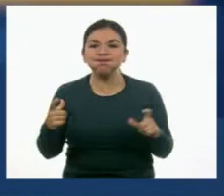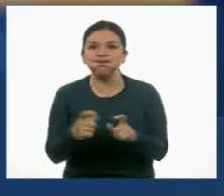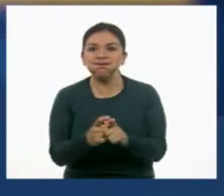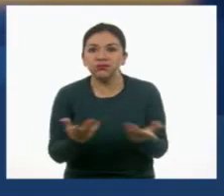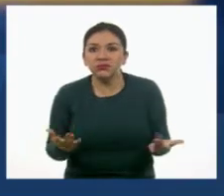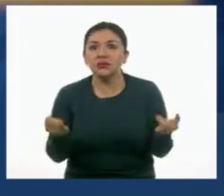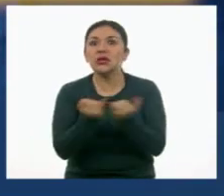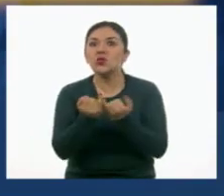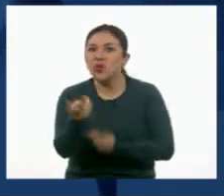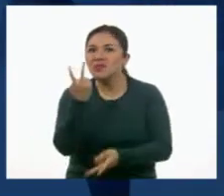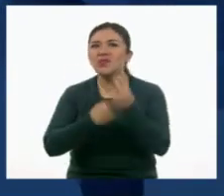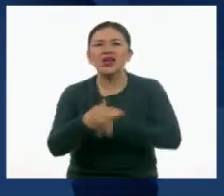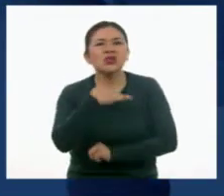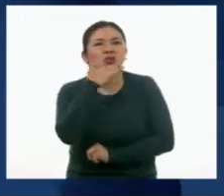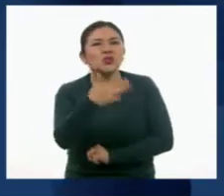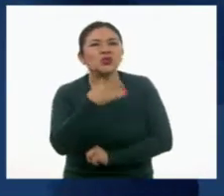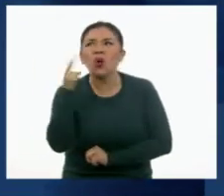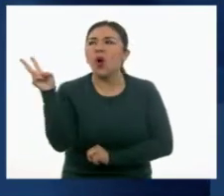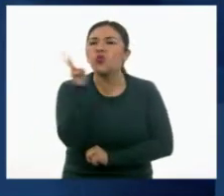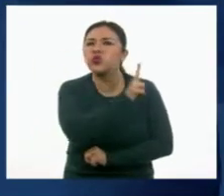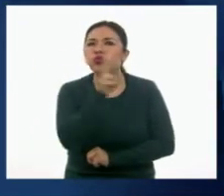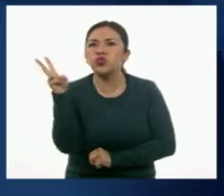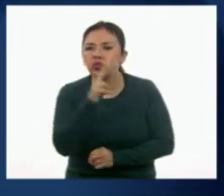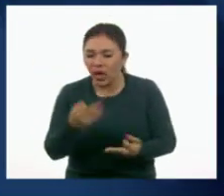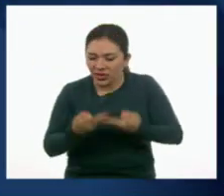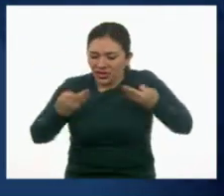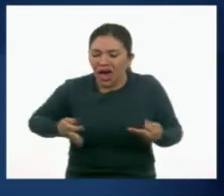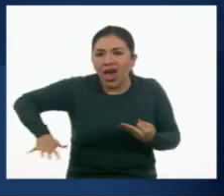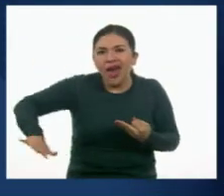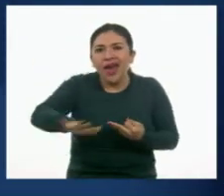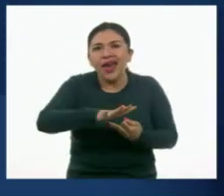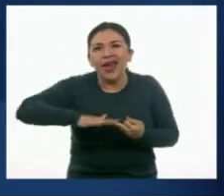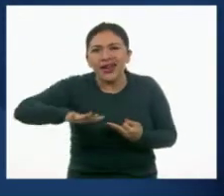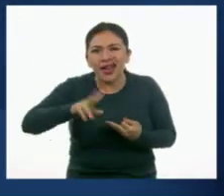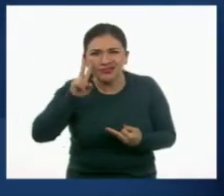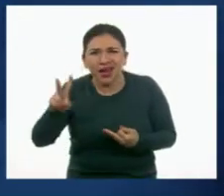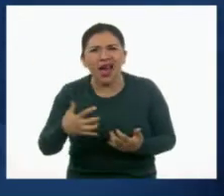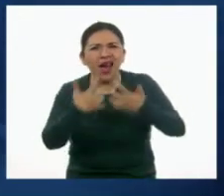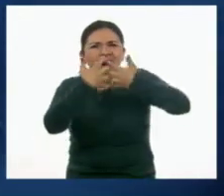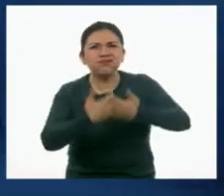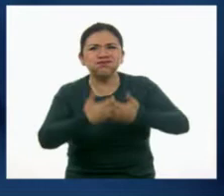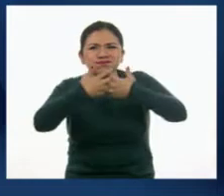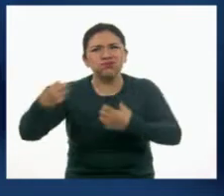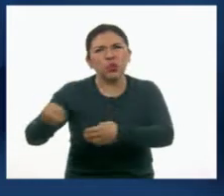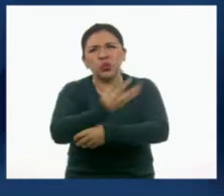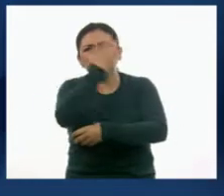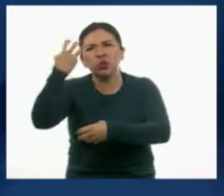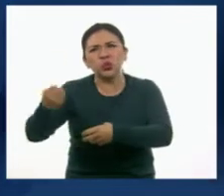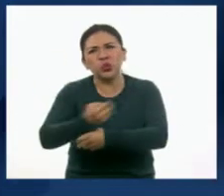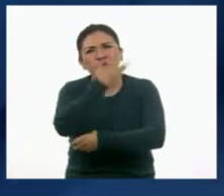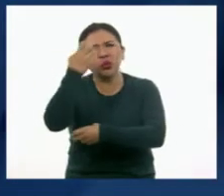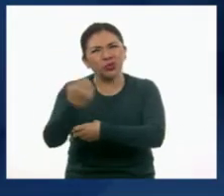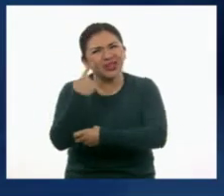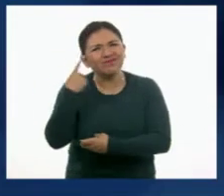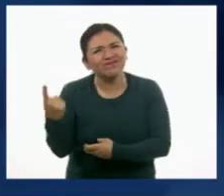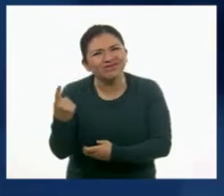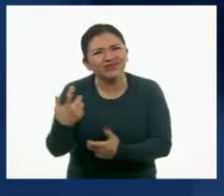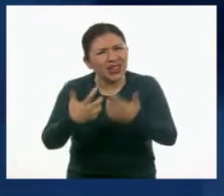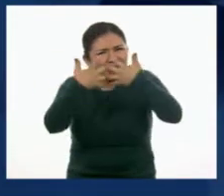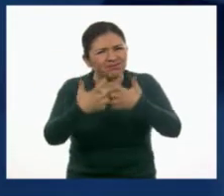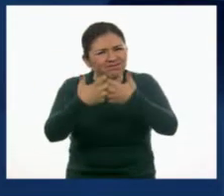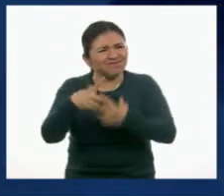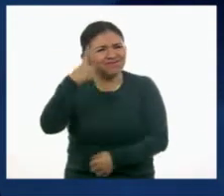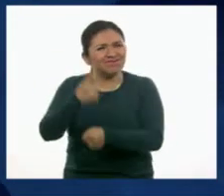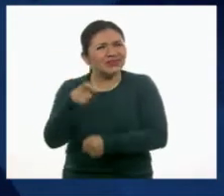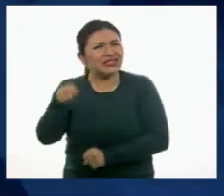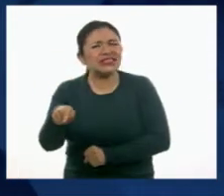pues contaminación en el aire, en el suelo. Ahí vemos las fábricas, cómo están contaminando, sobre todo esta actividad industrial